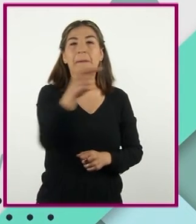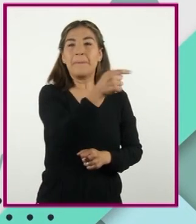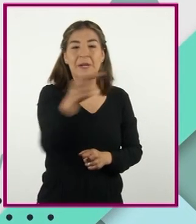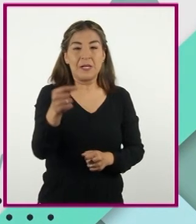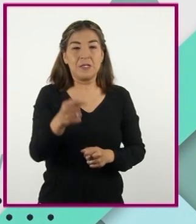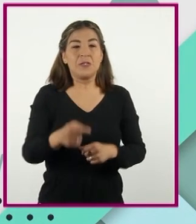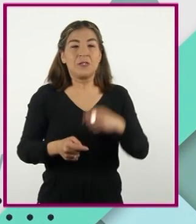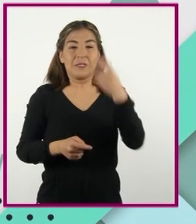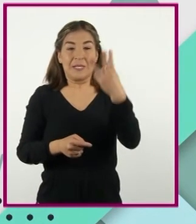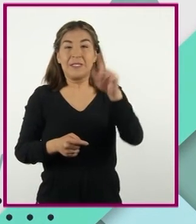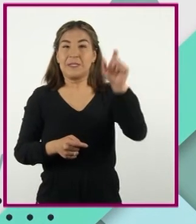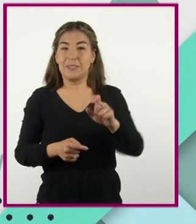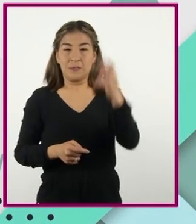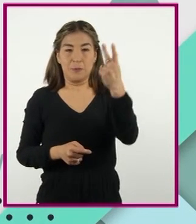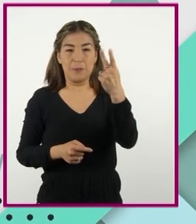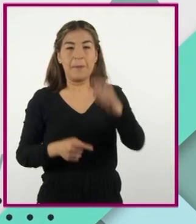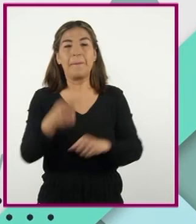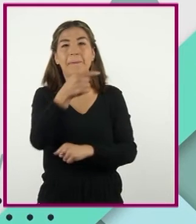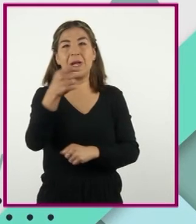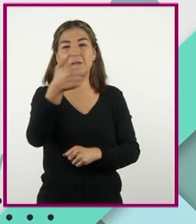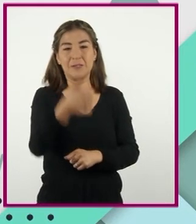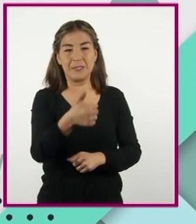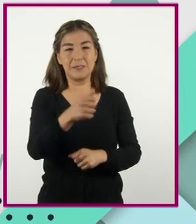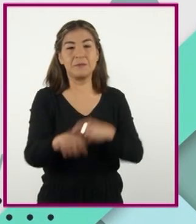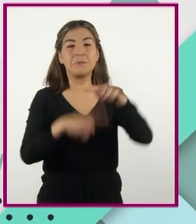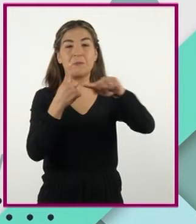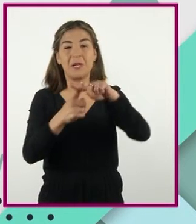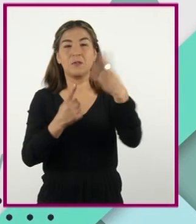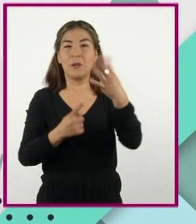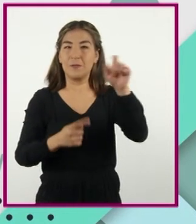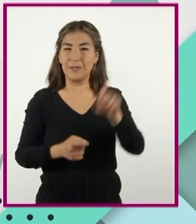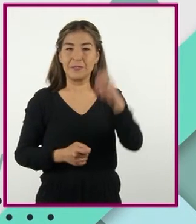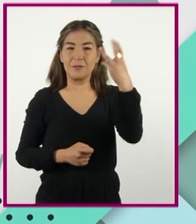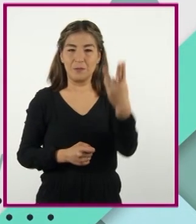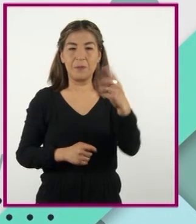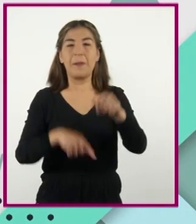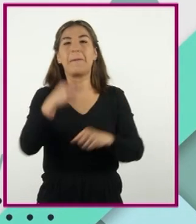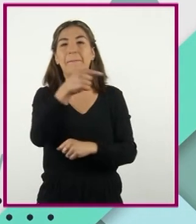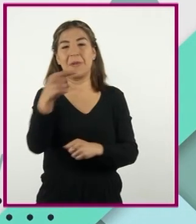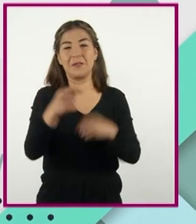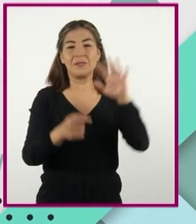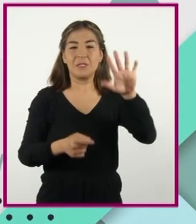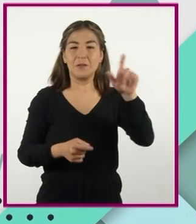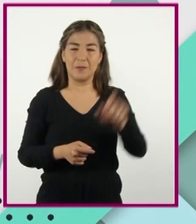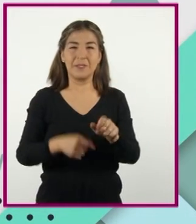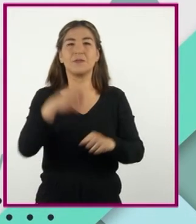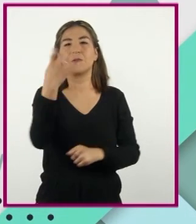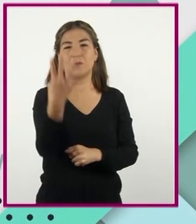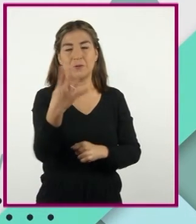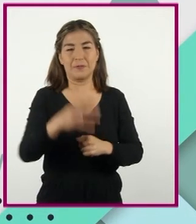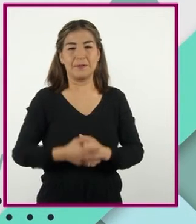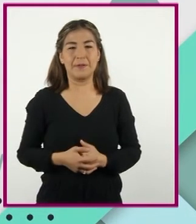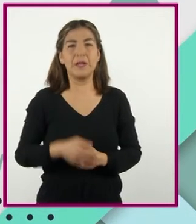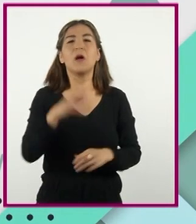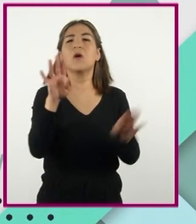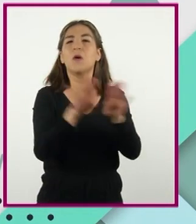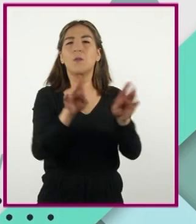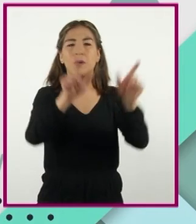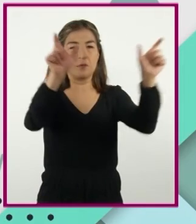al cuadrado menos 6 más 4x al cubo menos 5x a la cuarta. Se